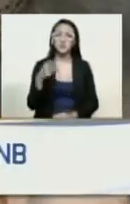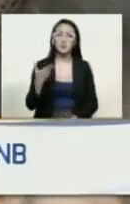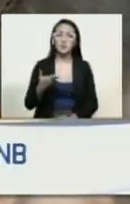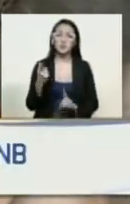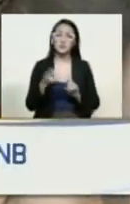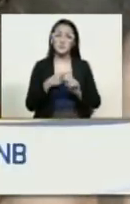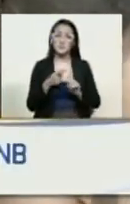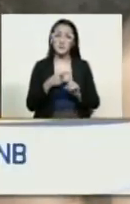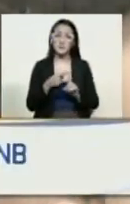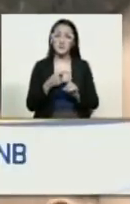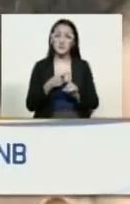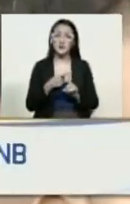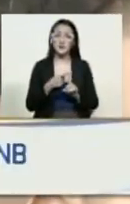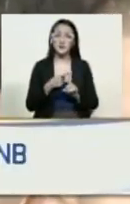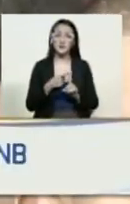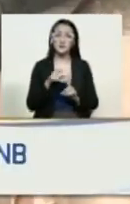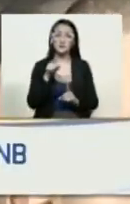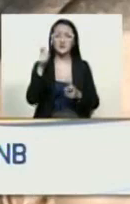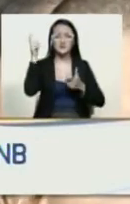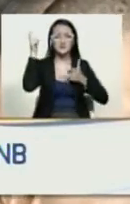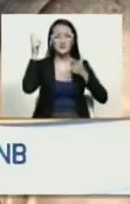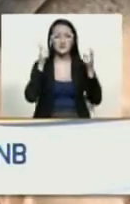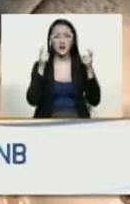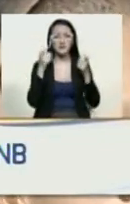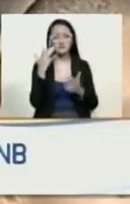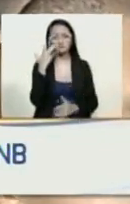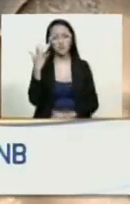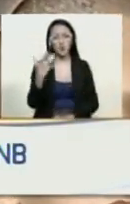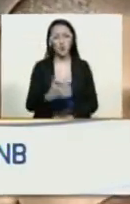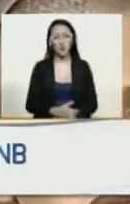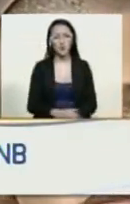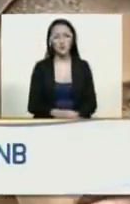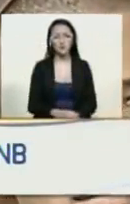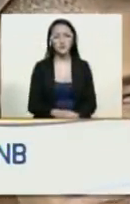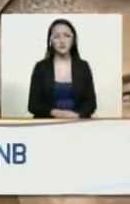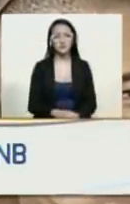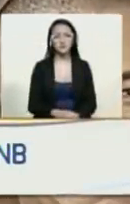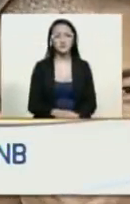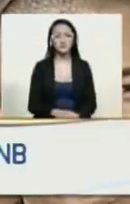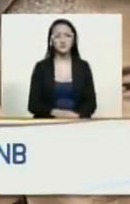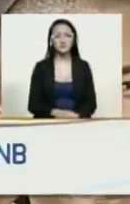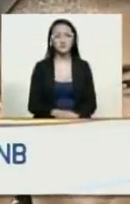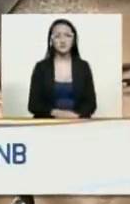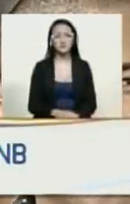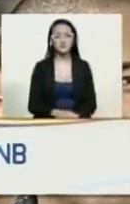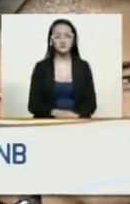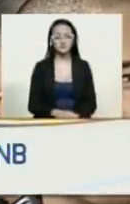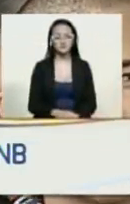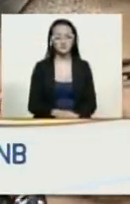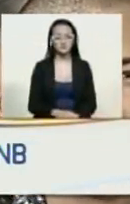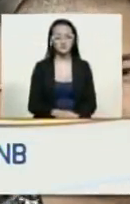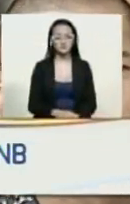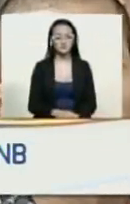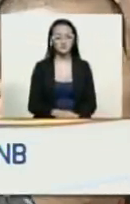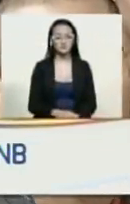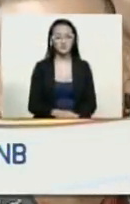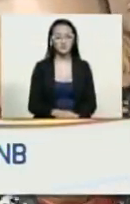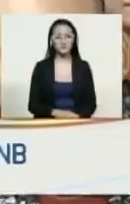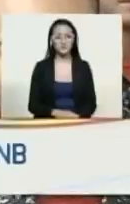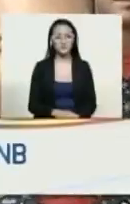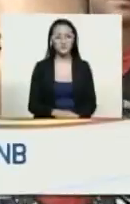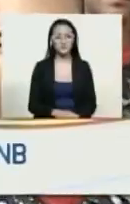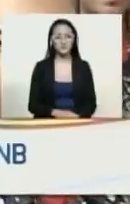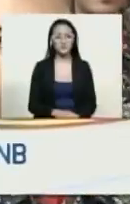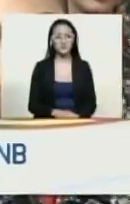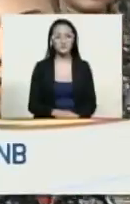lugar, que el comandante Chávez haya tenido la visión, como la tuvo, como la tenemos,